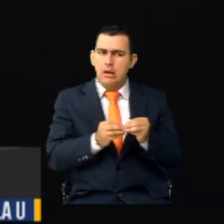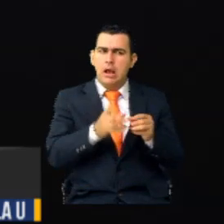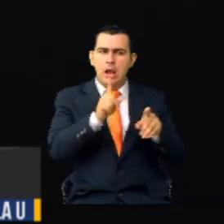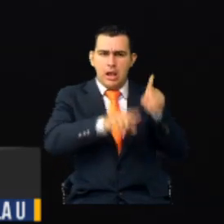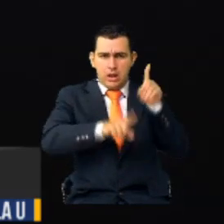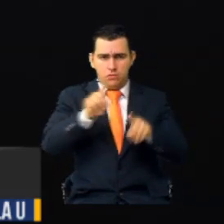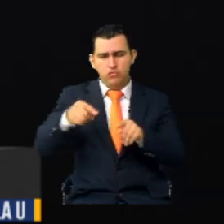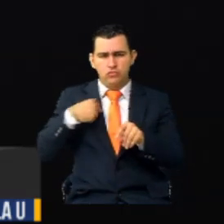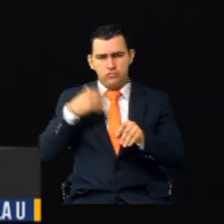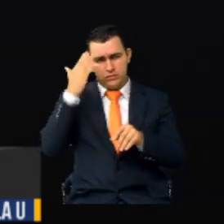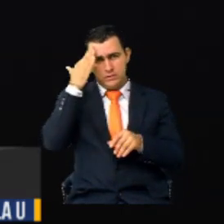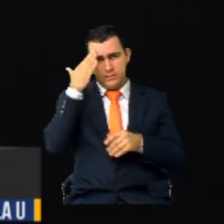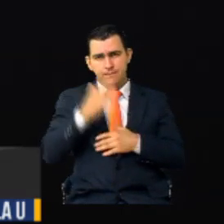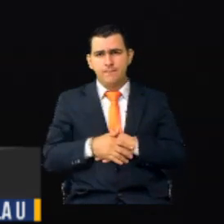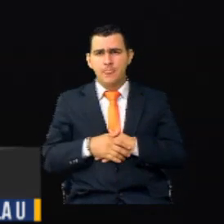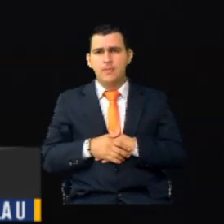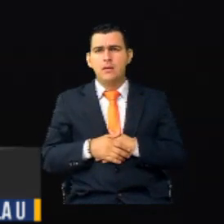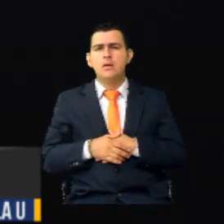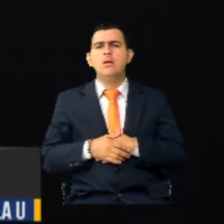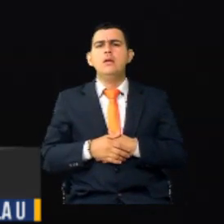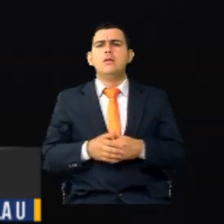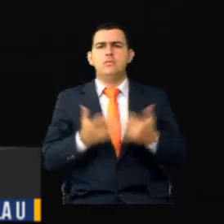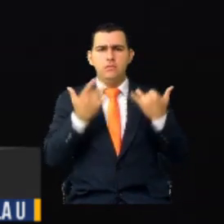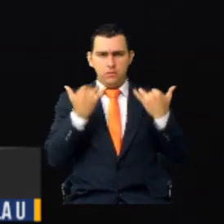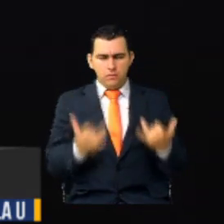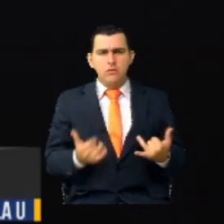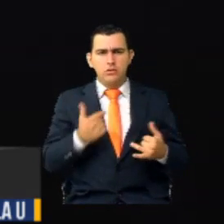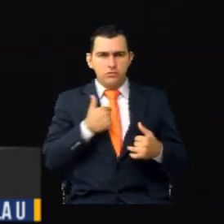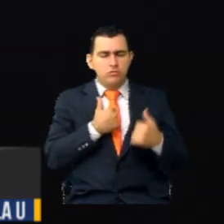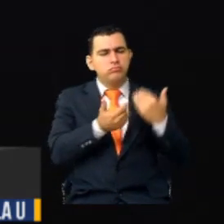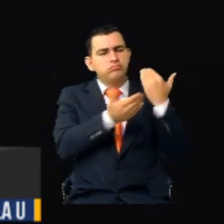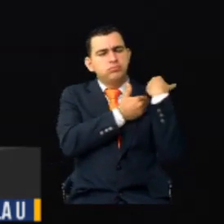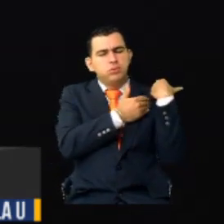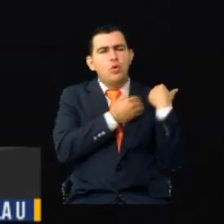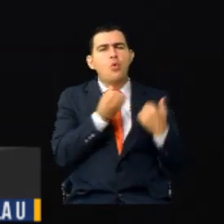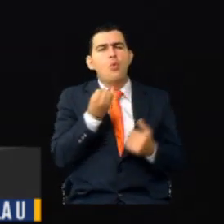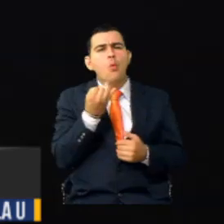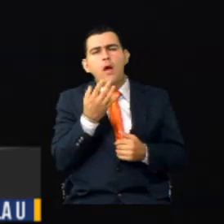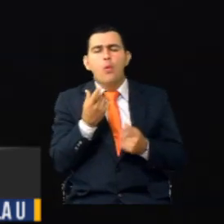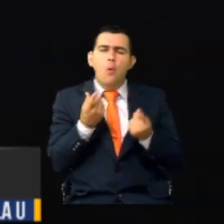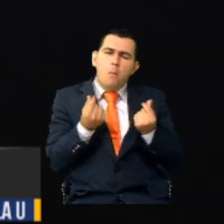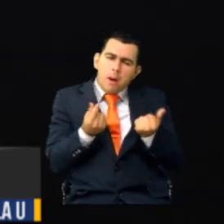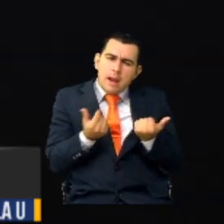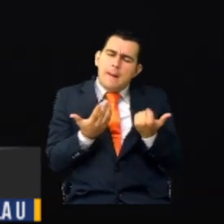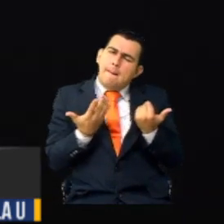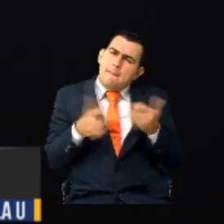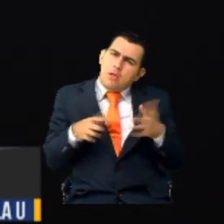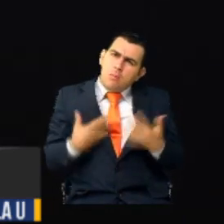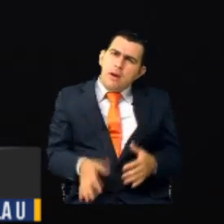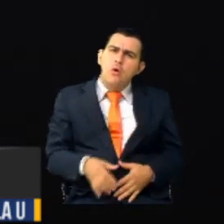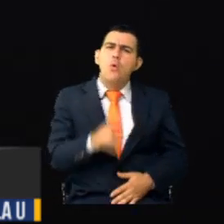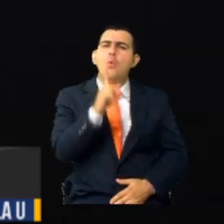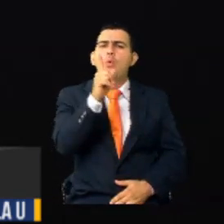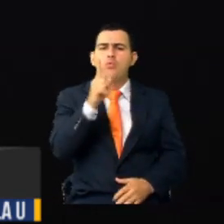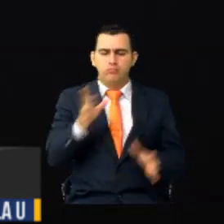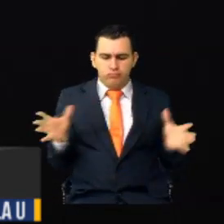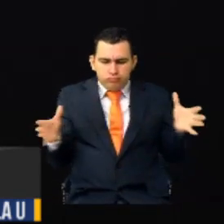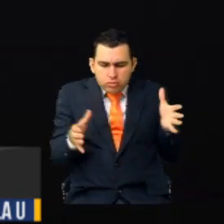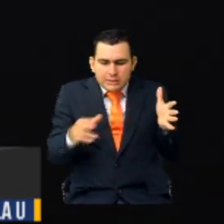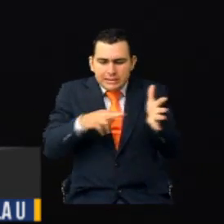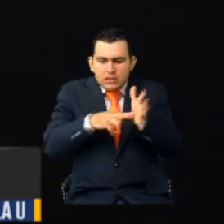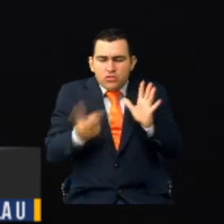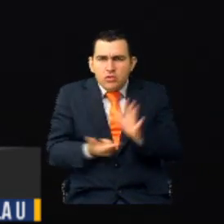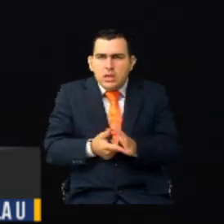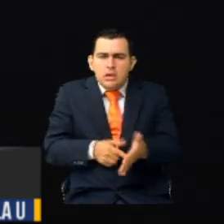en el gobierno. Por eso me di a la tarea de averiguar cuánto en promedio podría costar un dispositivo tecnológico de estos que hoy en